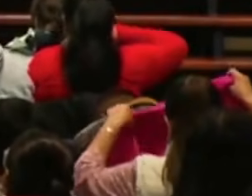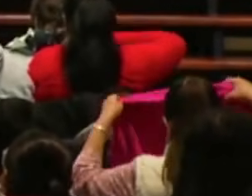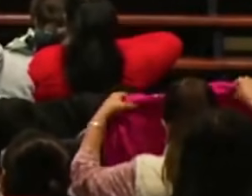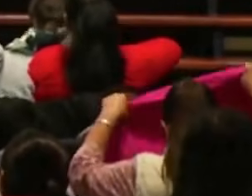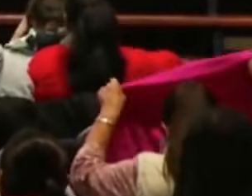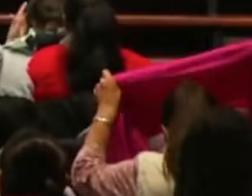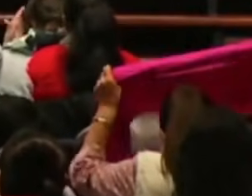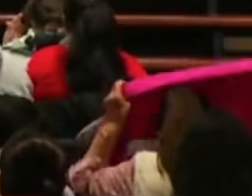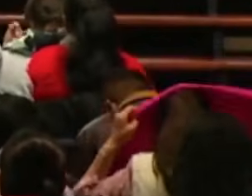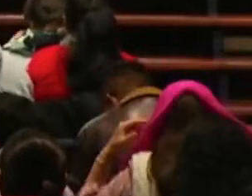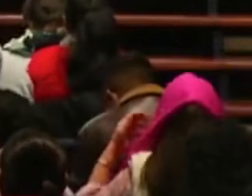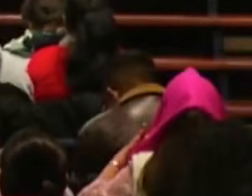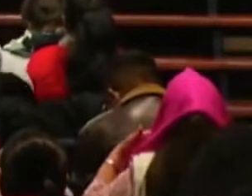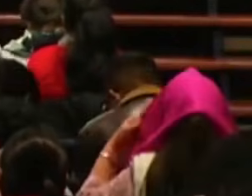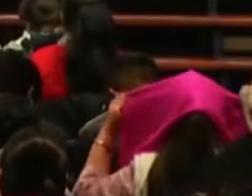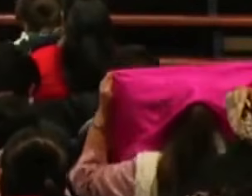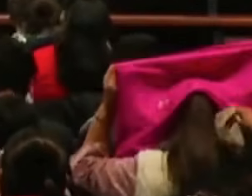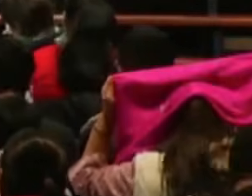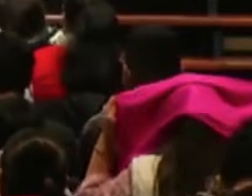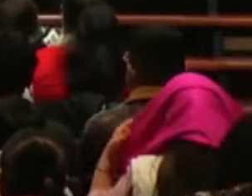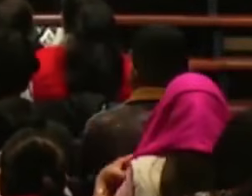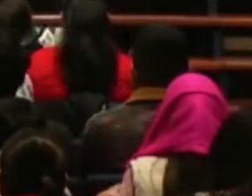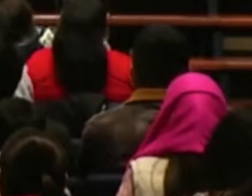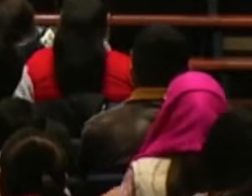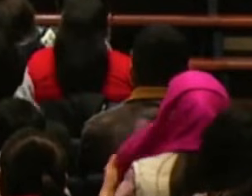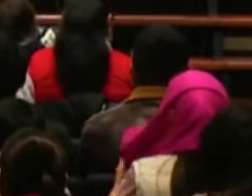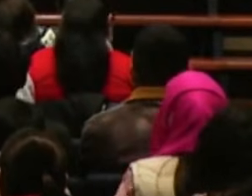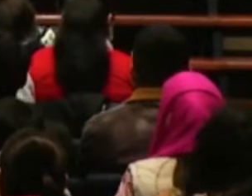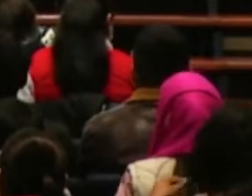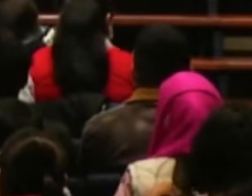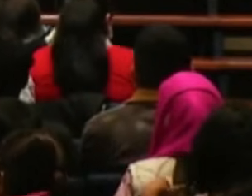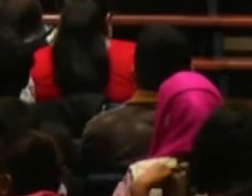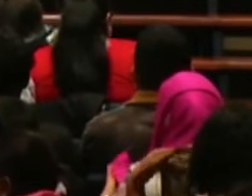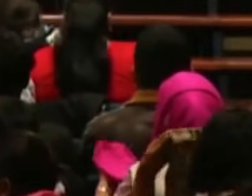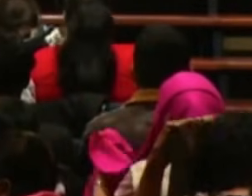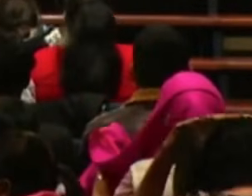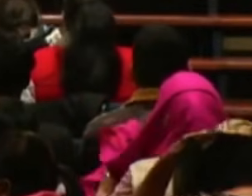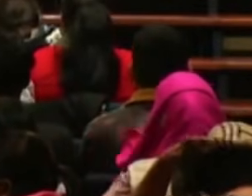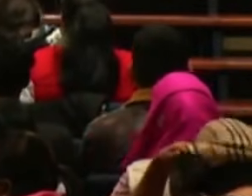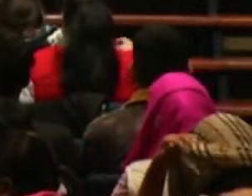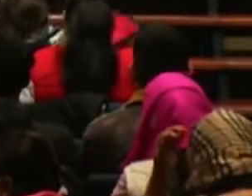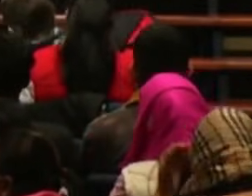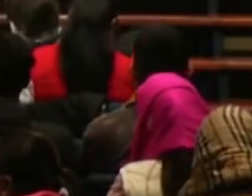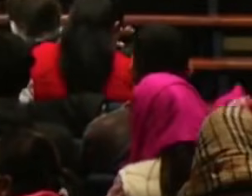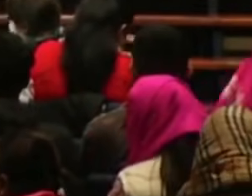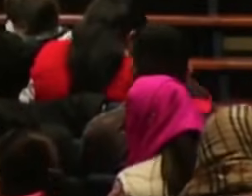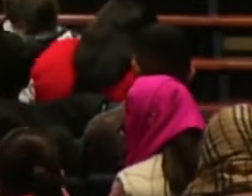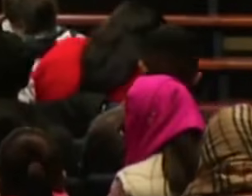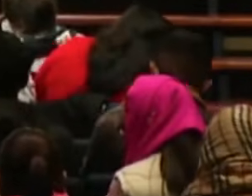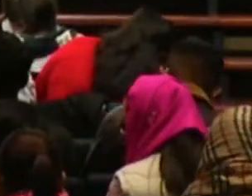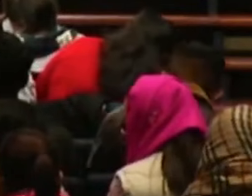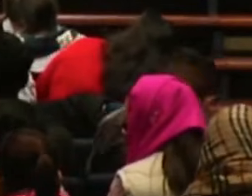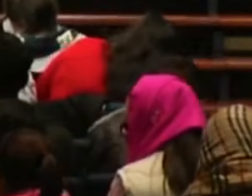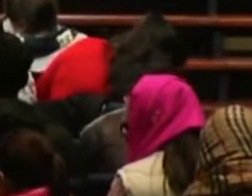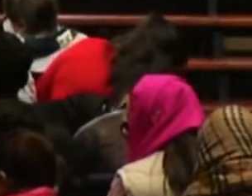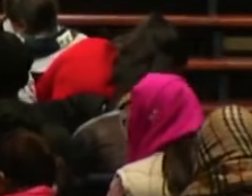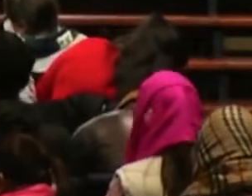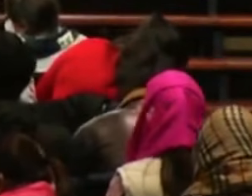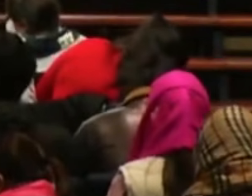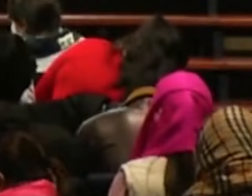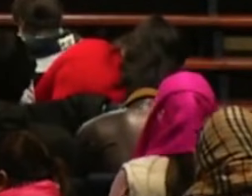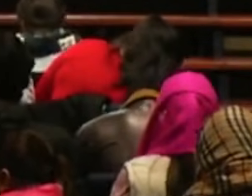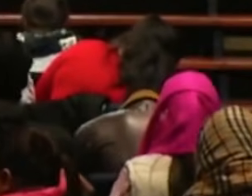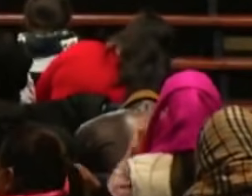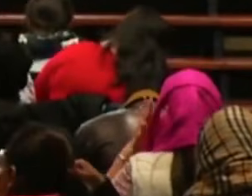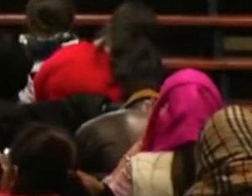en el tema que esta noche y nos ocupará padre en el nombre jesús te damos gracias